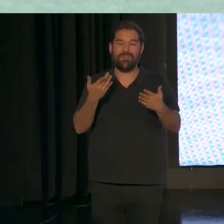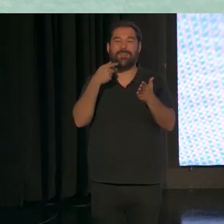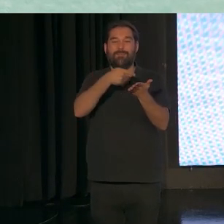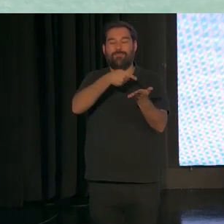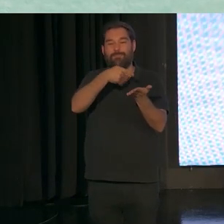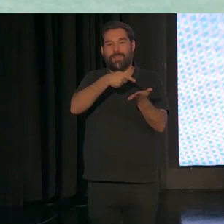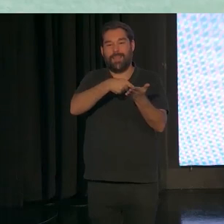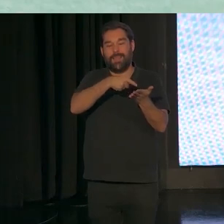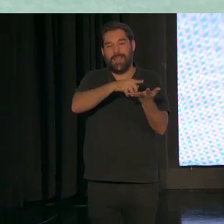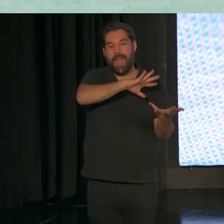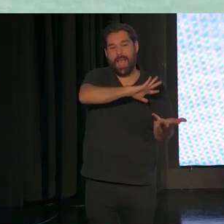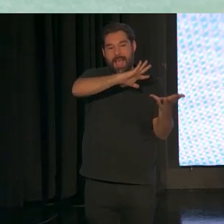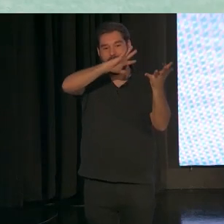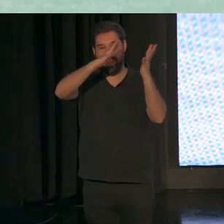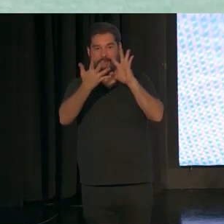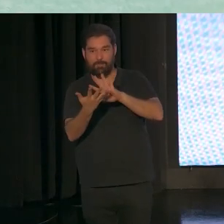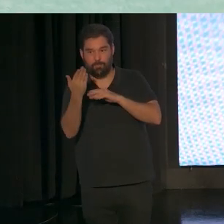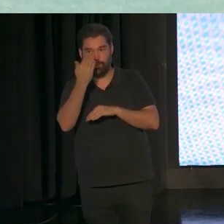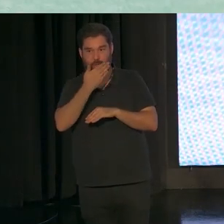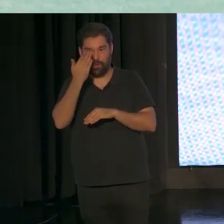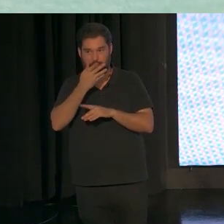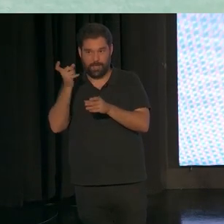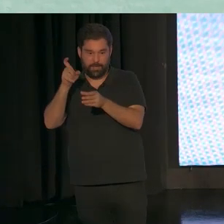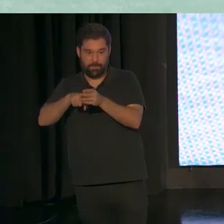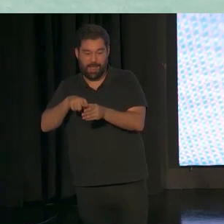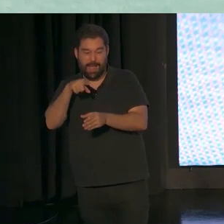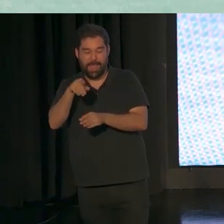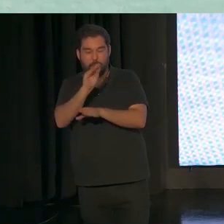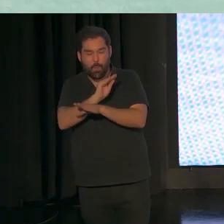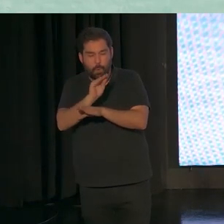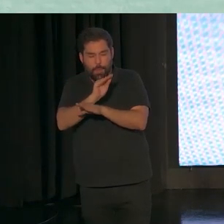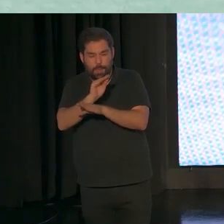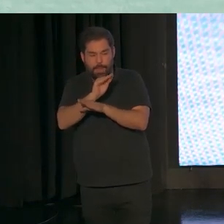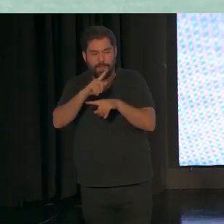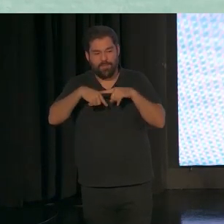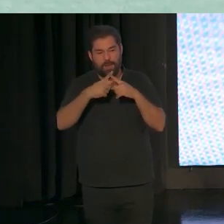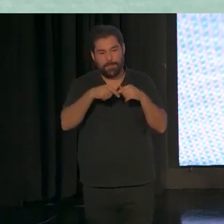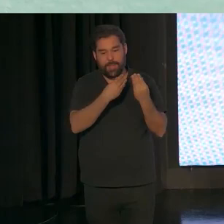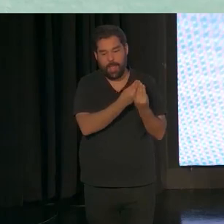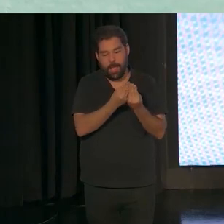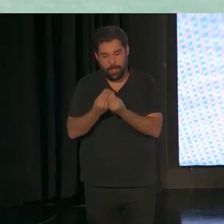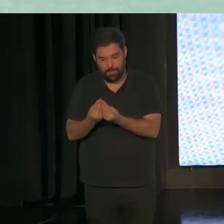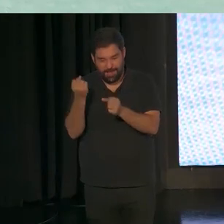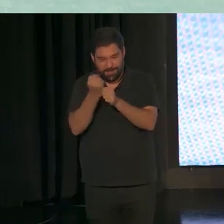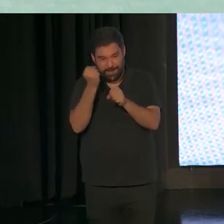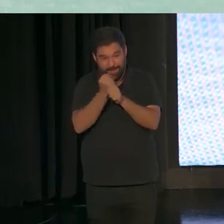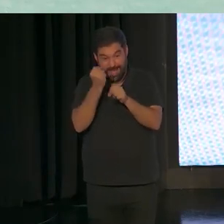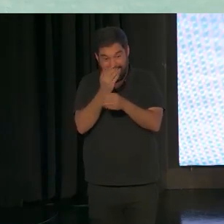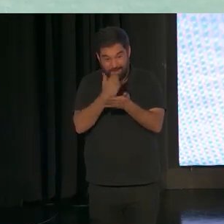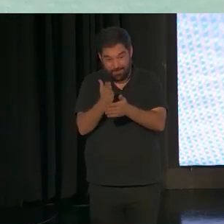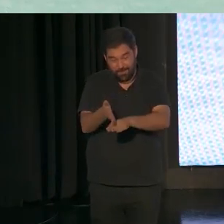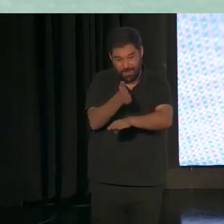transición al colegio Hay que cuidarla y hay que acompañar a la familia y hay que trabajarlo en el curso